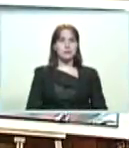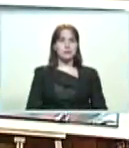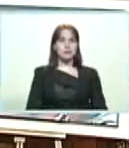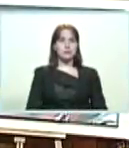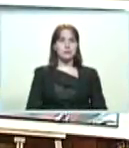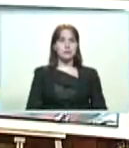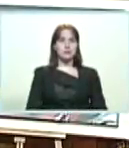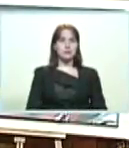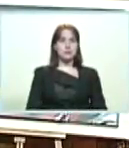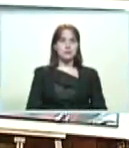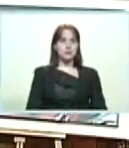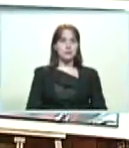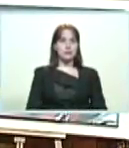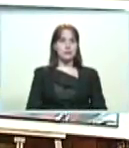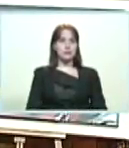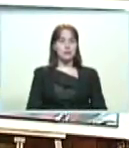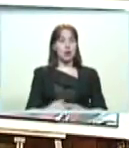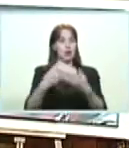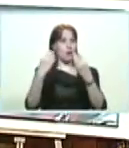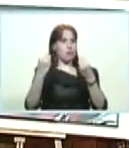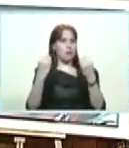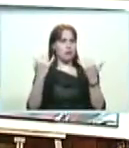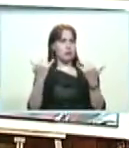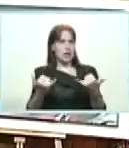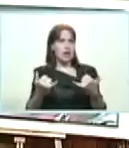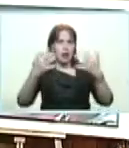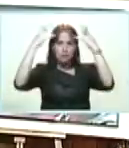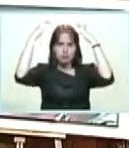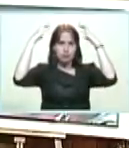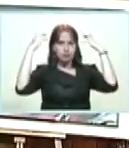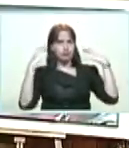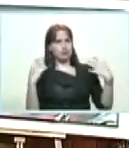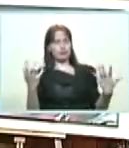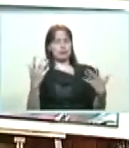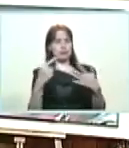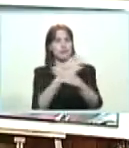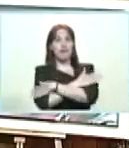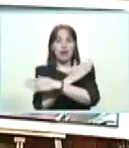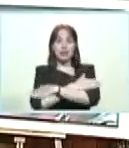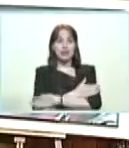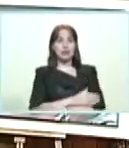Ya lo están bañando, compadre, te felicito.